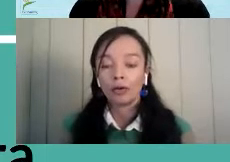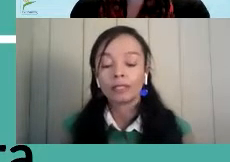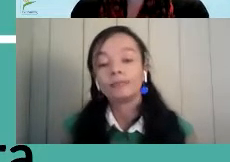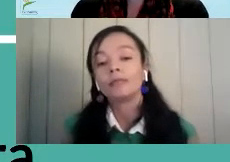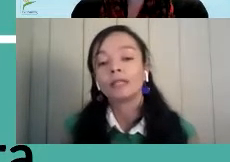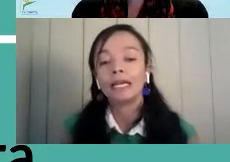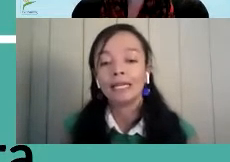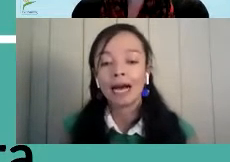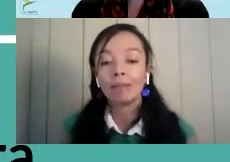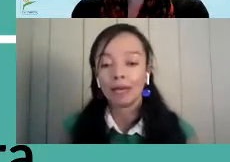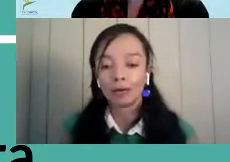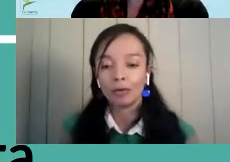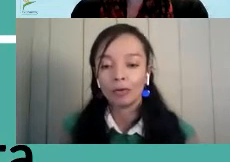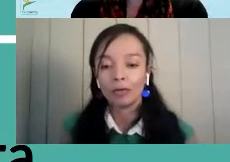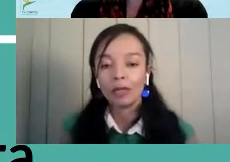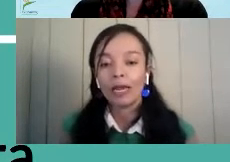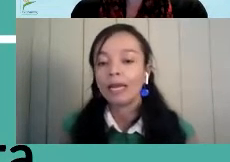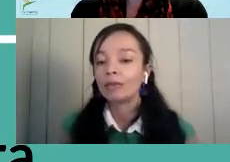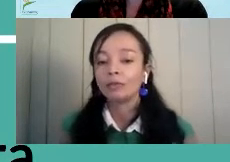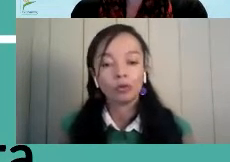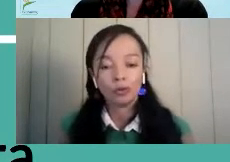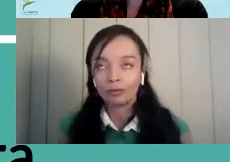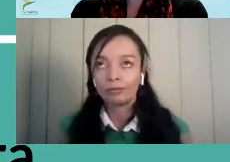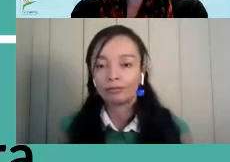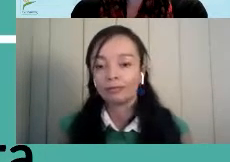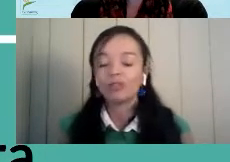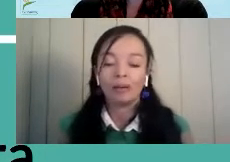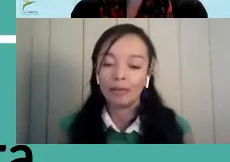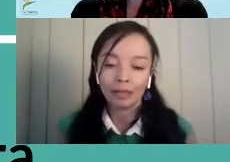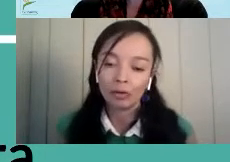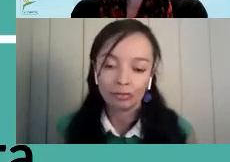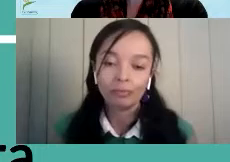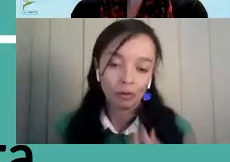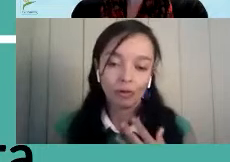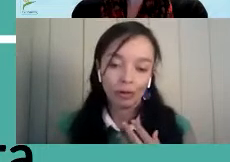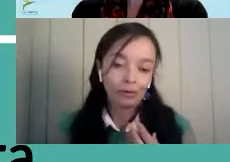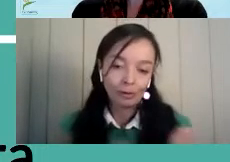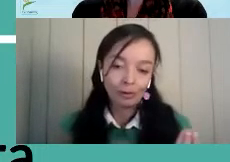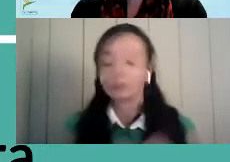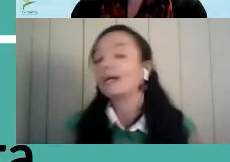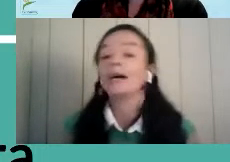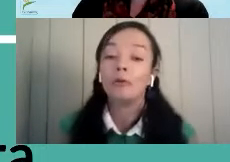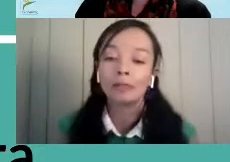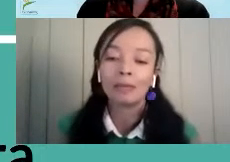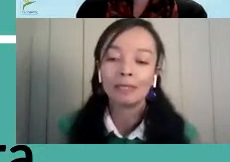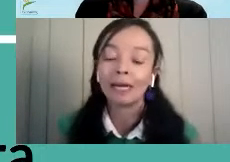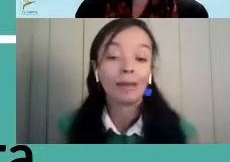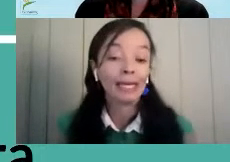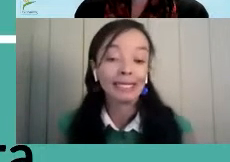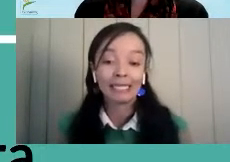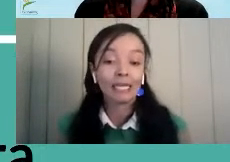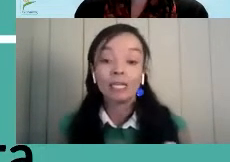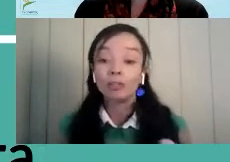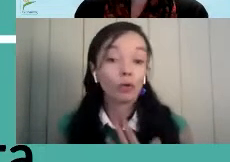cuidadores genera apego. En el futuro, posiblemente no. Pero lo vamos a pensar.